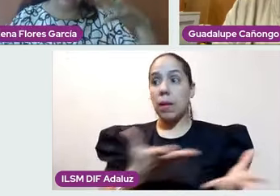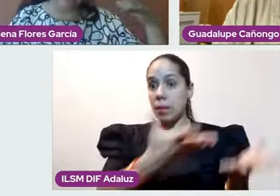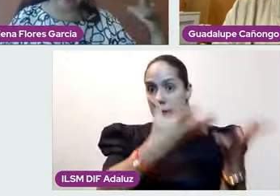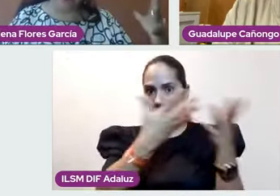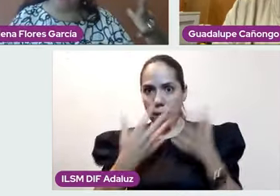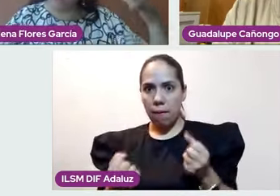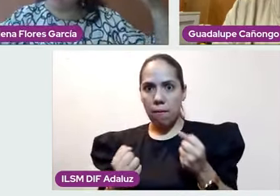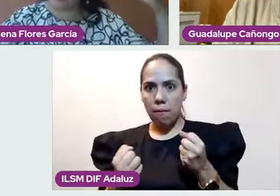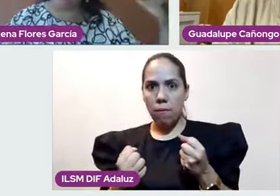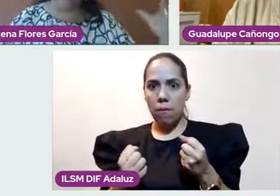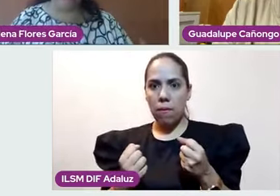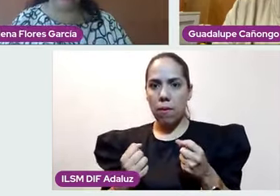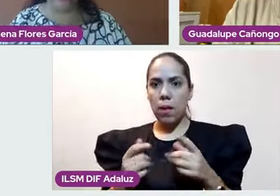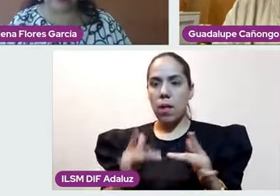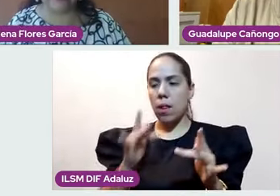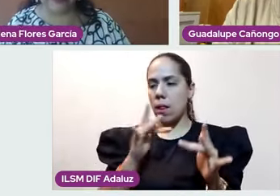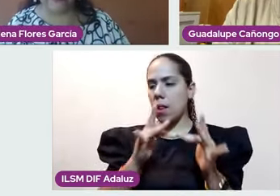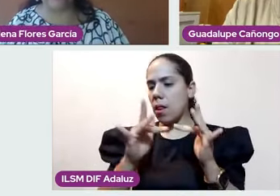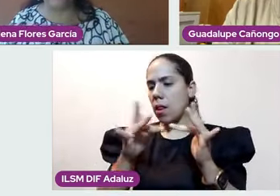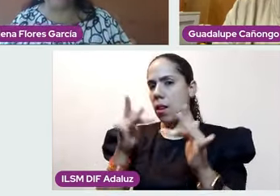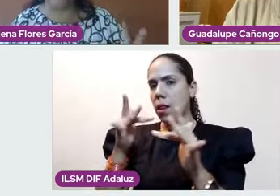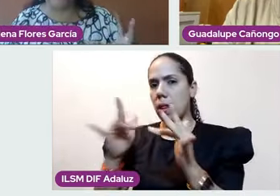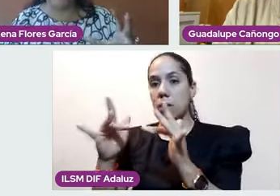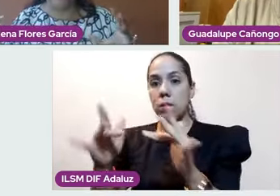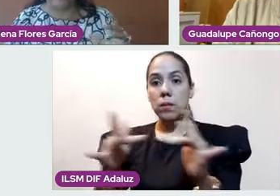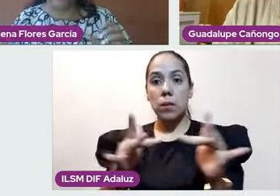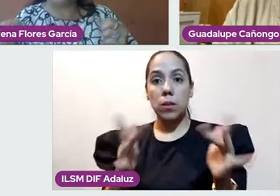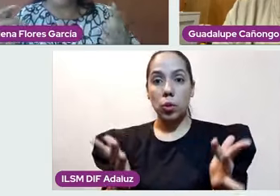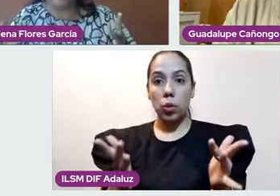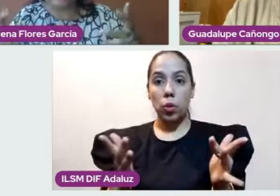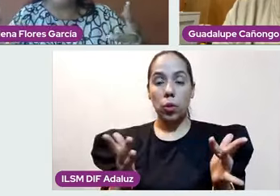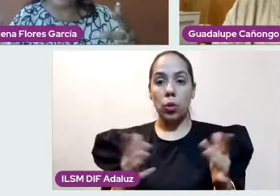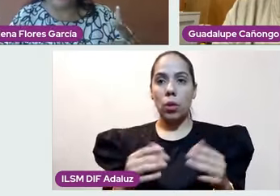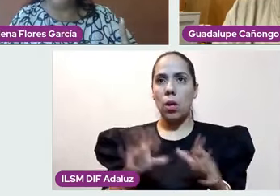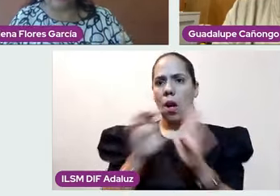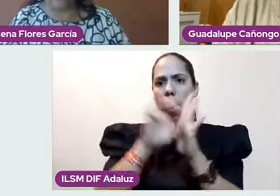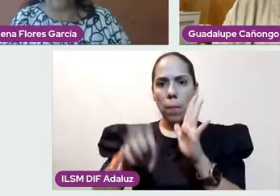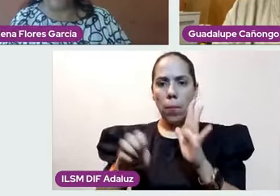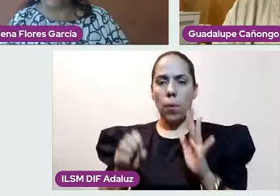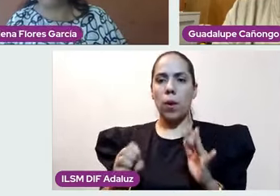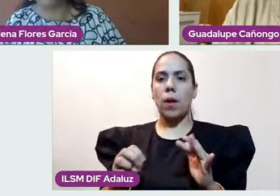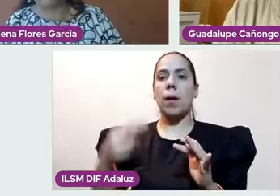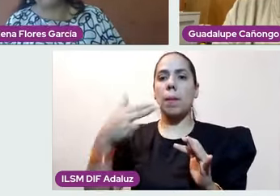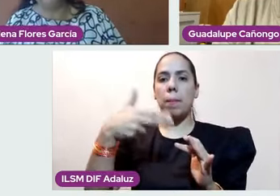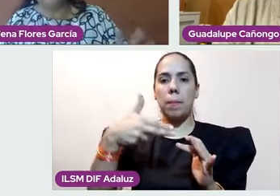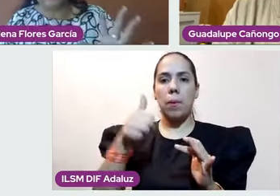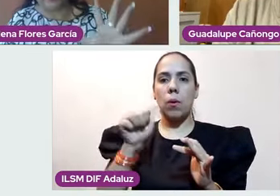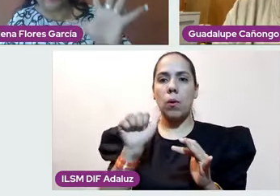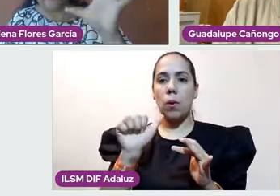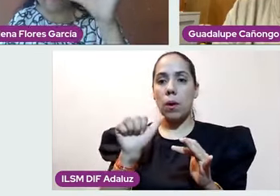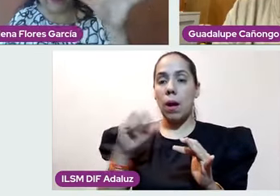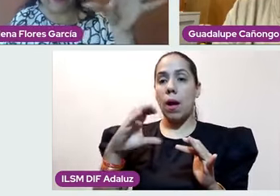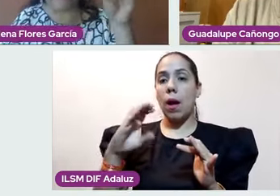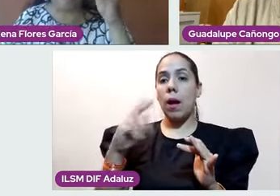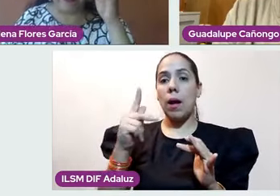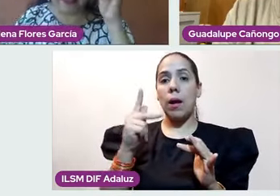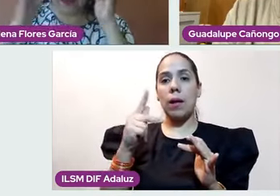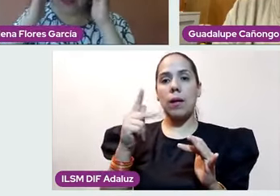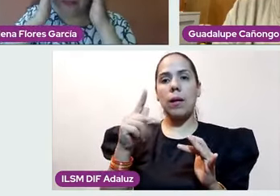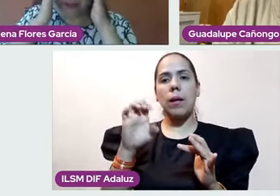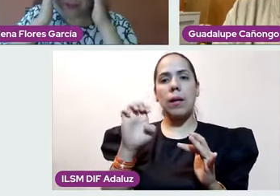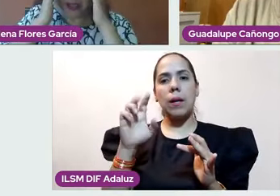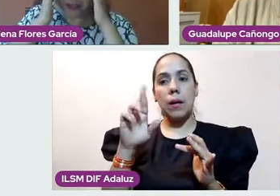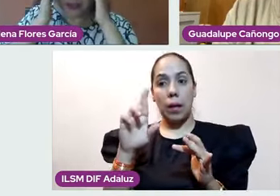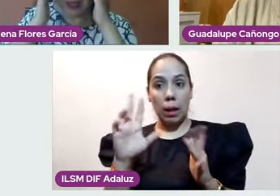¿no?, y muchas, muchas otras que surgen a raíz de estas intercomunicaciones. Me parece,